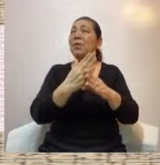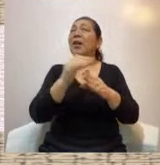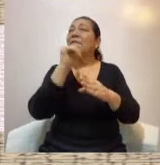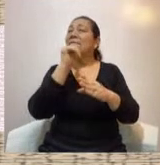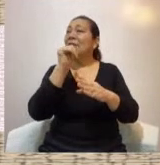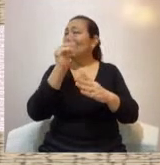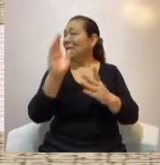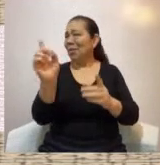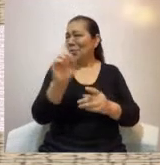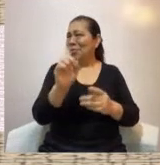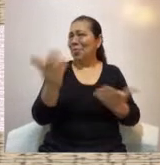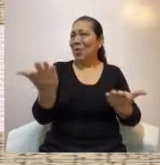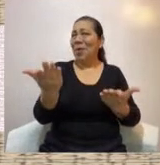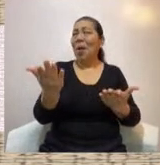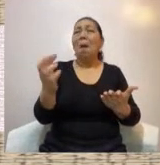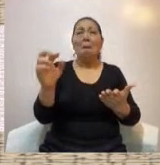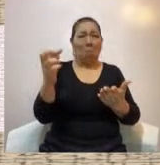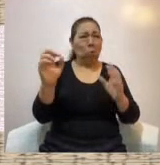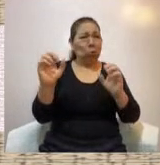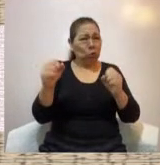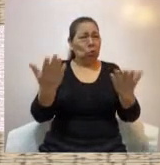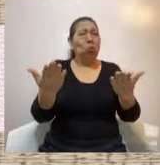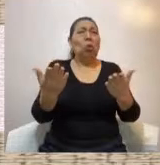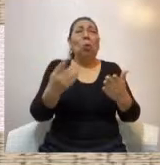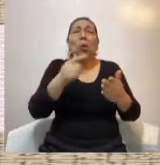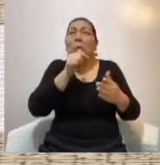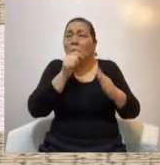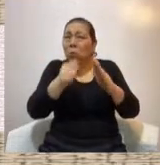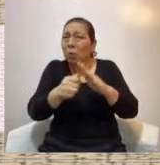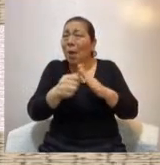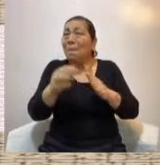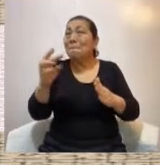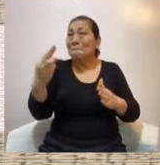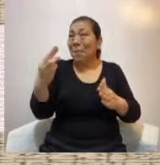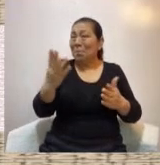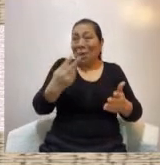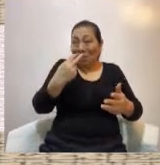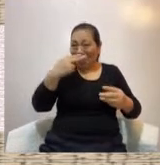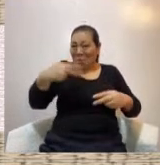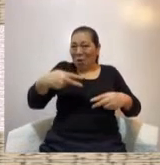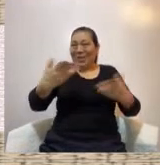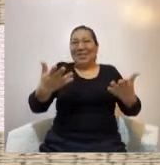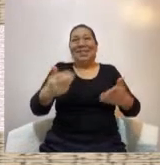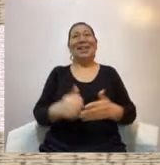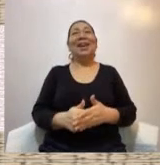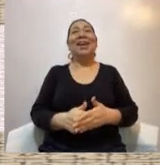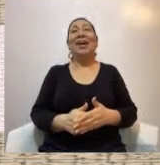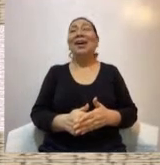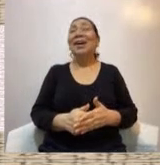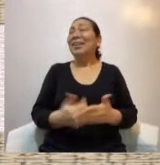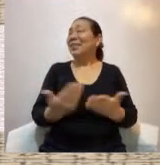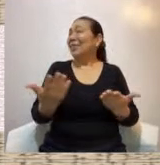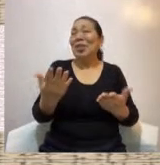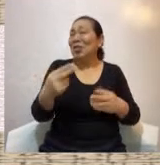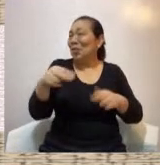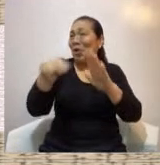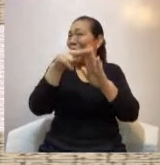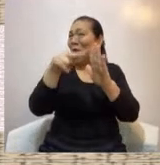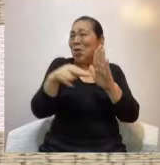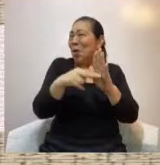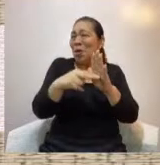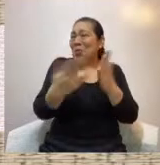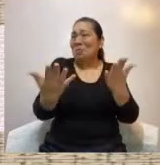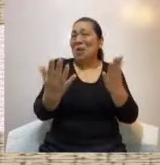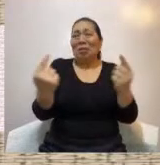manera faltas, ¿no? Y claro, la paternidad es posible esconderla, pero la maternidad es un hecho evidente, ¿no? Con lo cual esas son